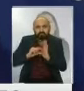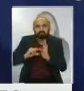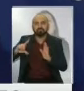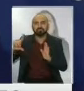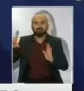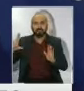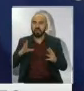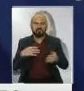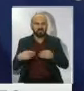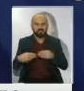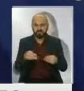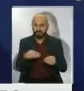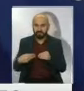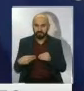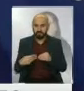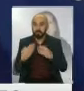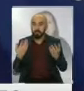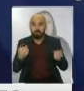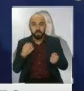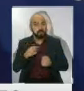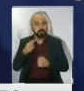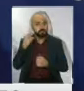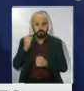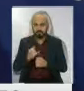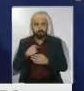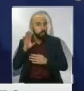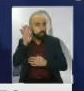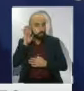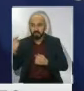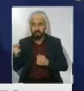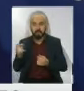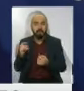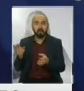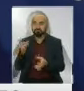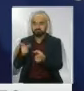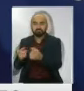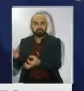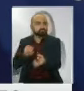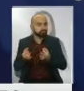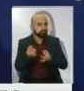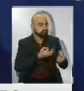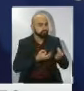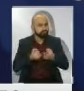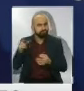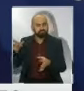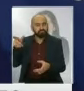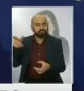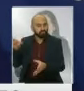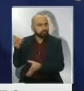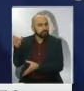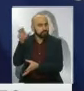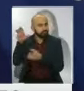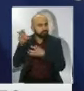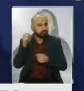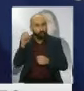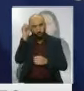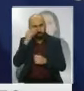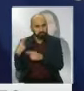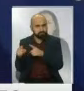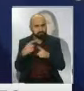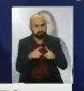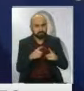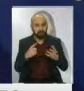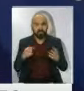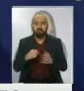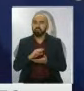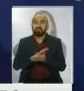flexible, escuchando siempre a las comunidades y recogiendo siempre con atención la realidad de